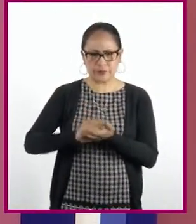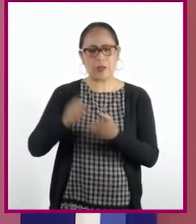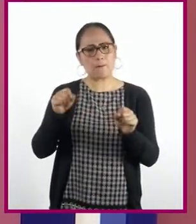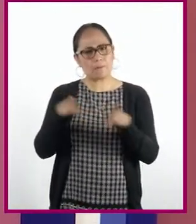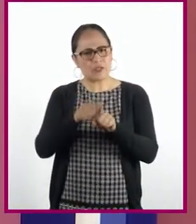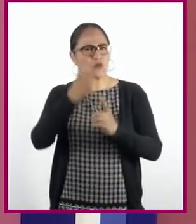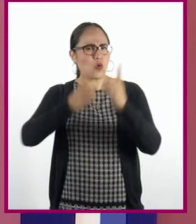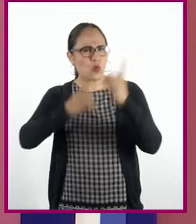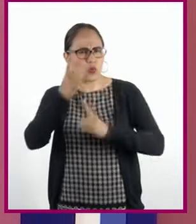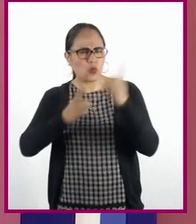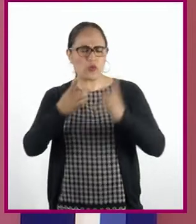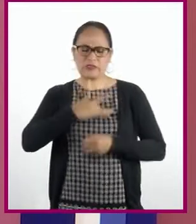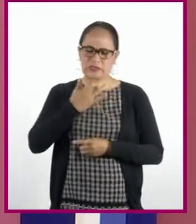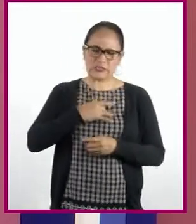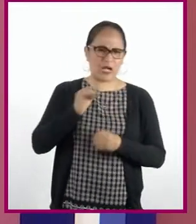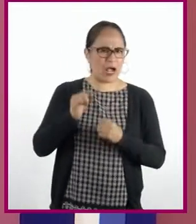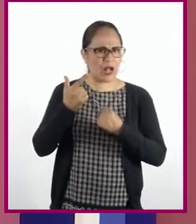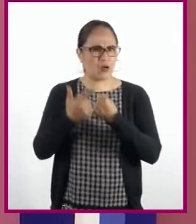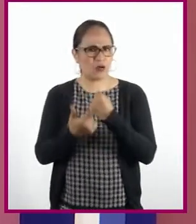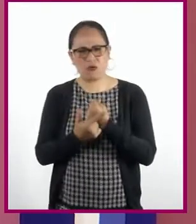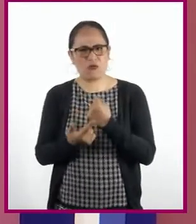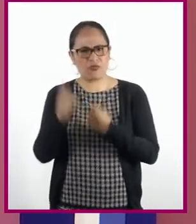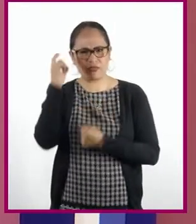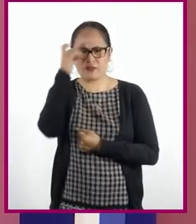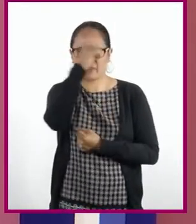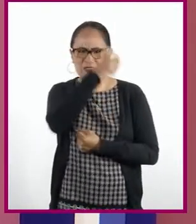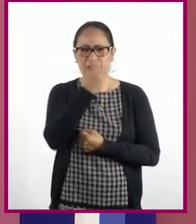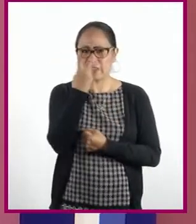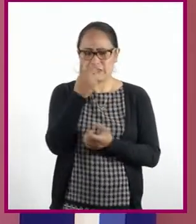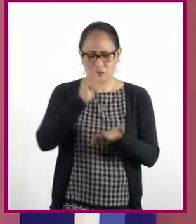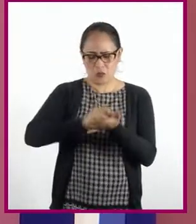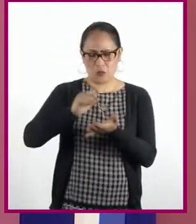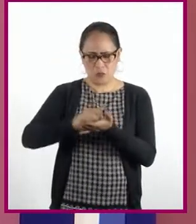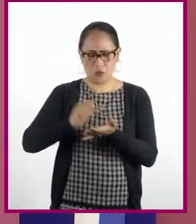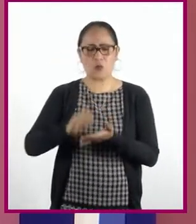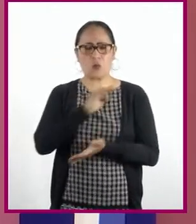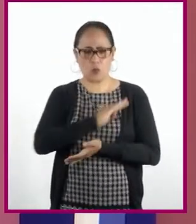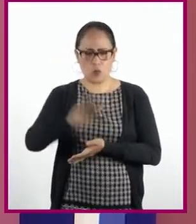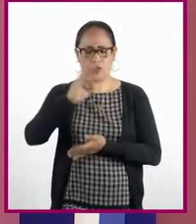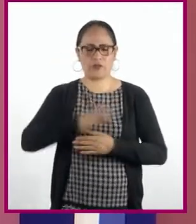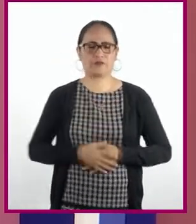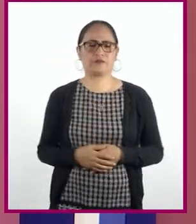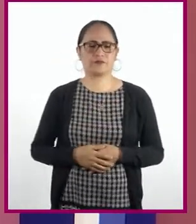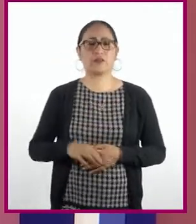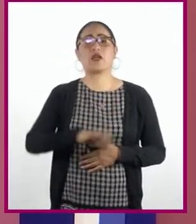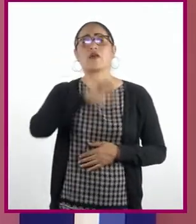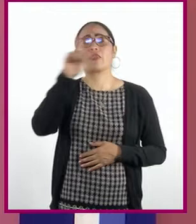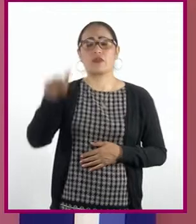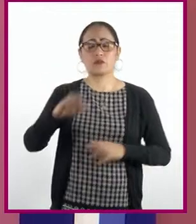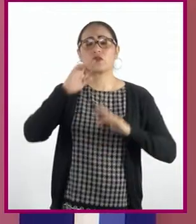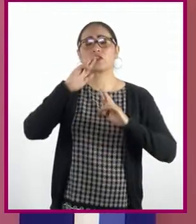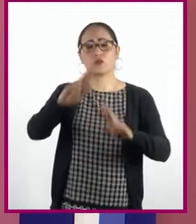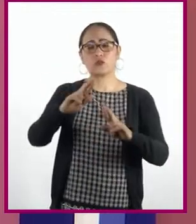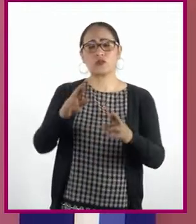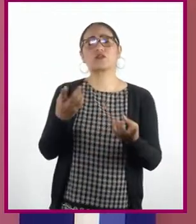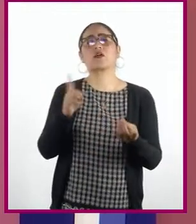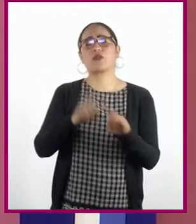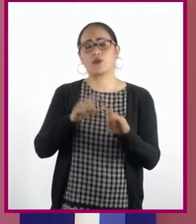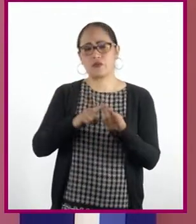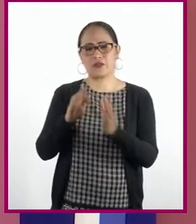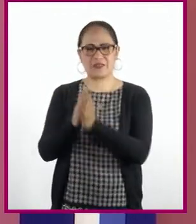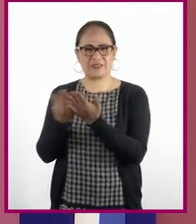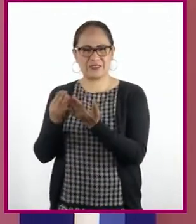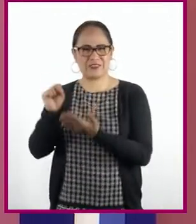dudas, inquietudes o dificultades que puedan surgir durante el planteamiento de la sesión. Estas las podrán resolver al consultar su libro de